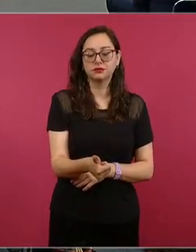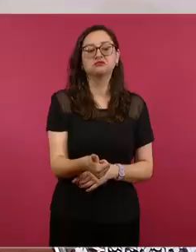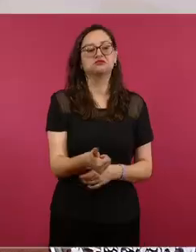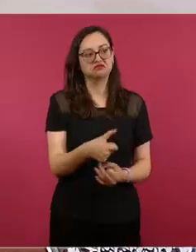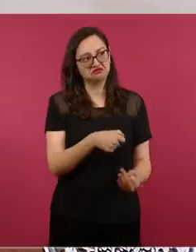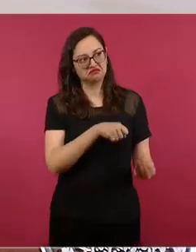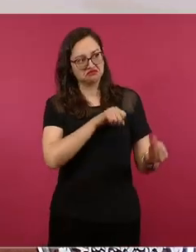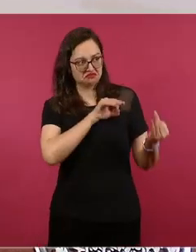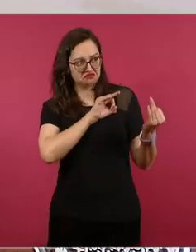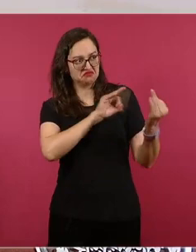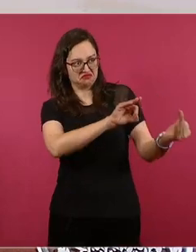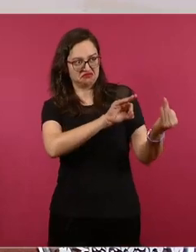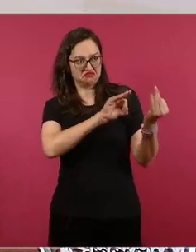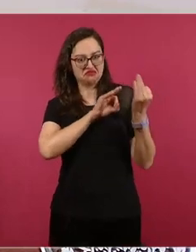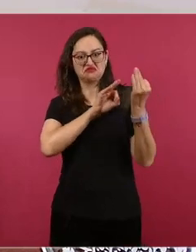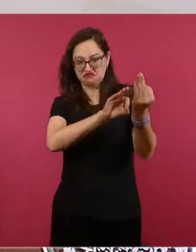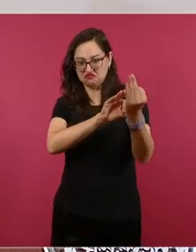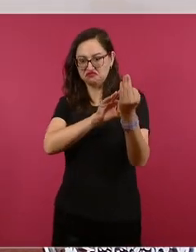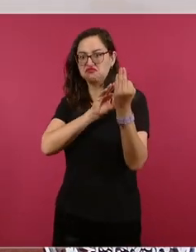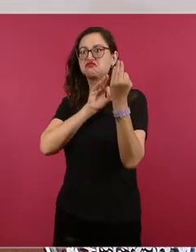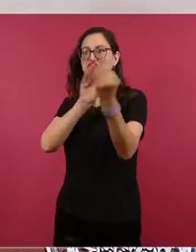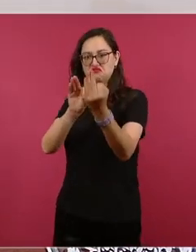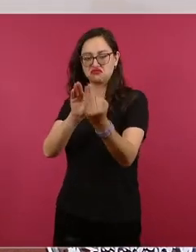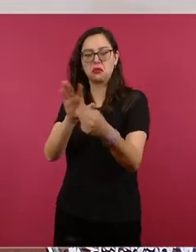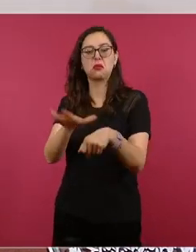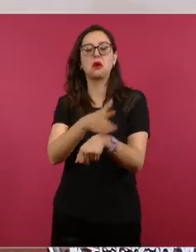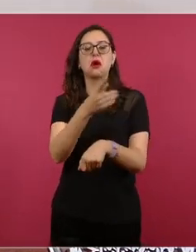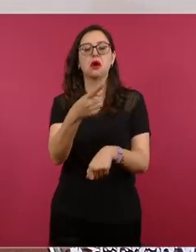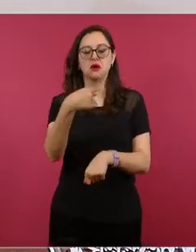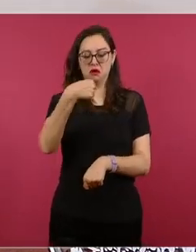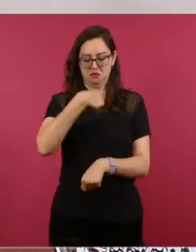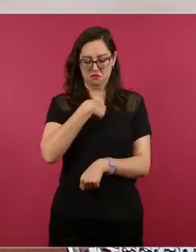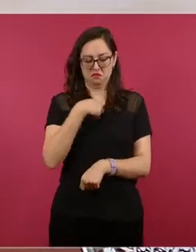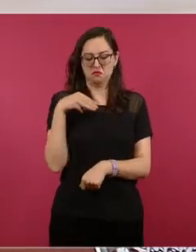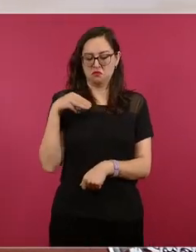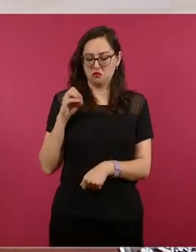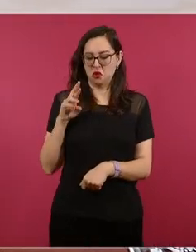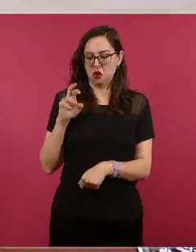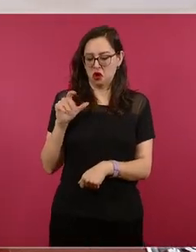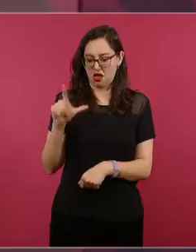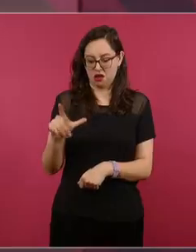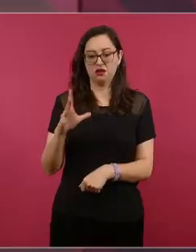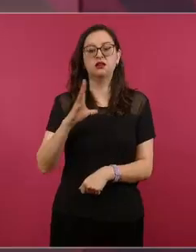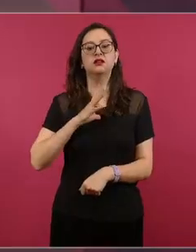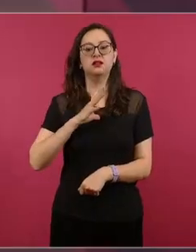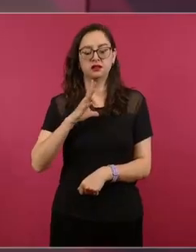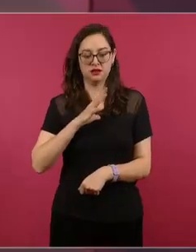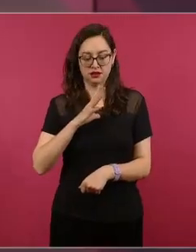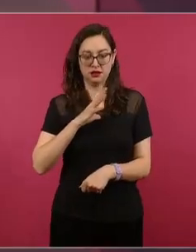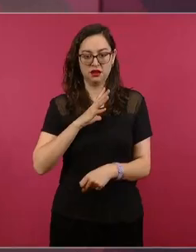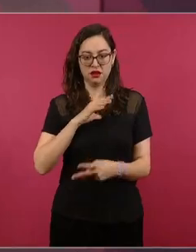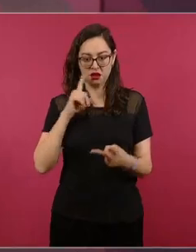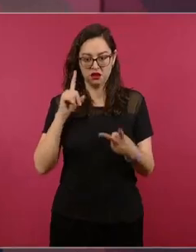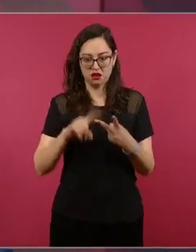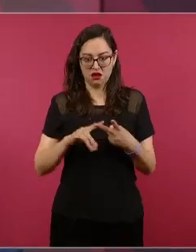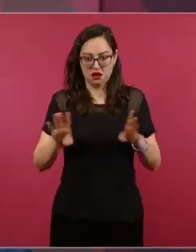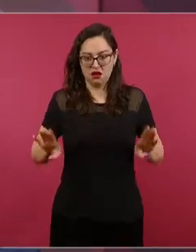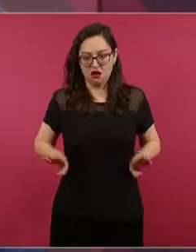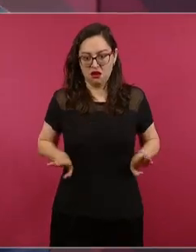enfrentar, ya lo dije, a las mafias cuando se tiene autoridad moral y también cuando se tienen